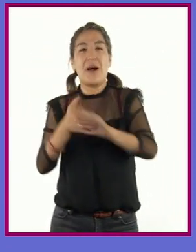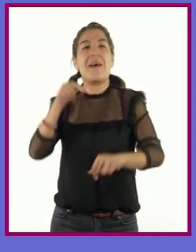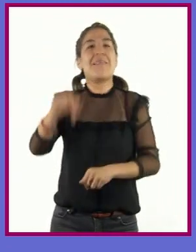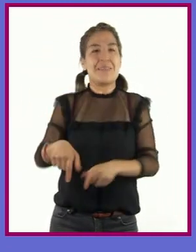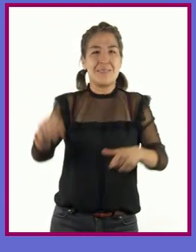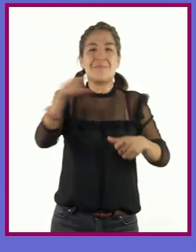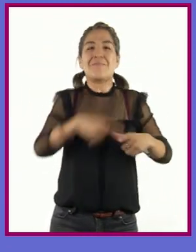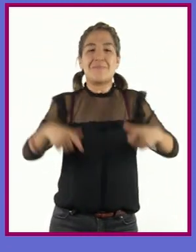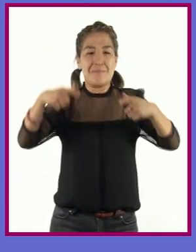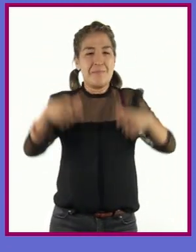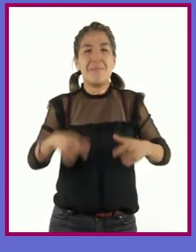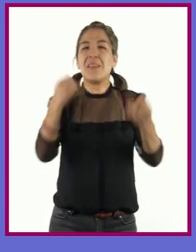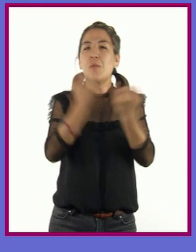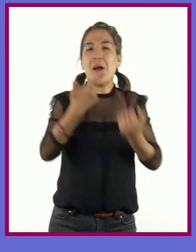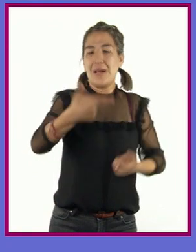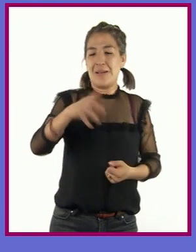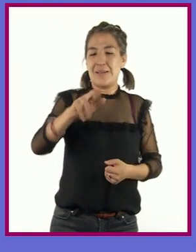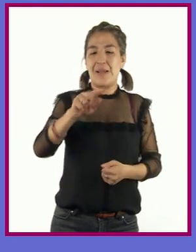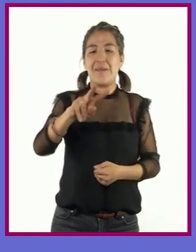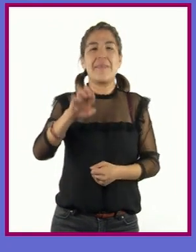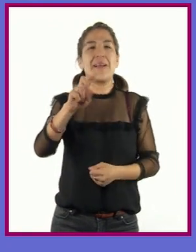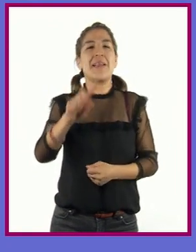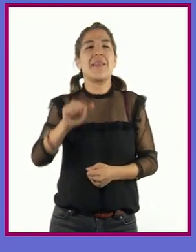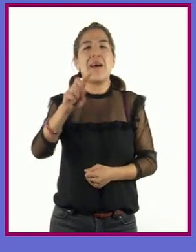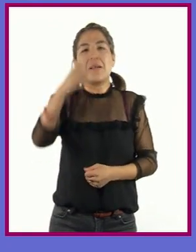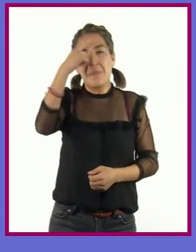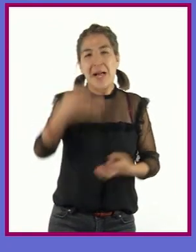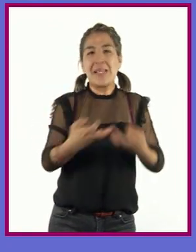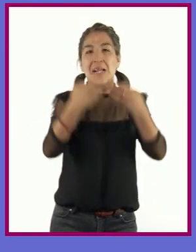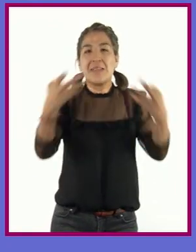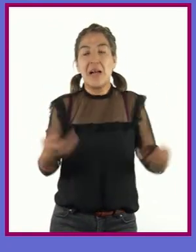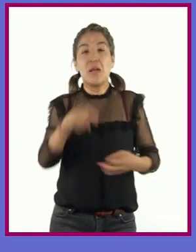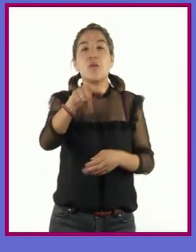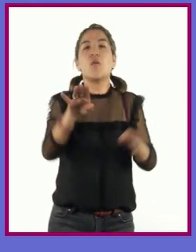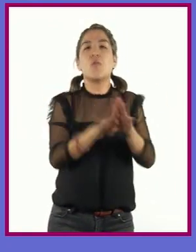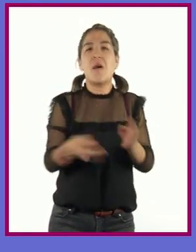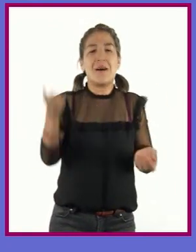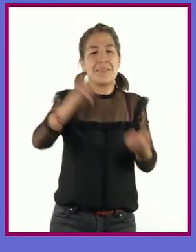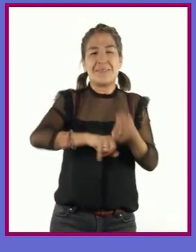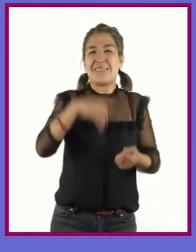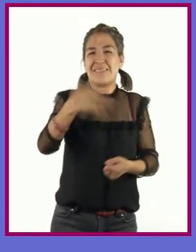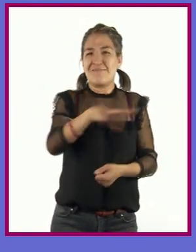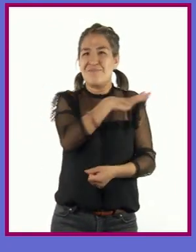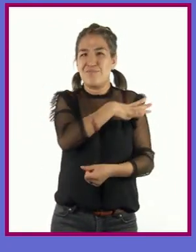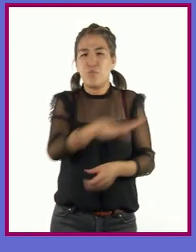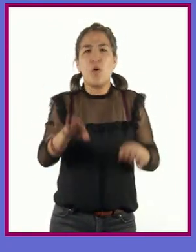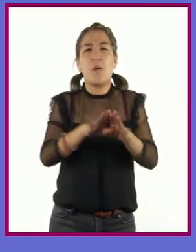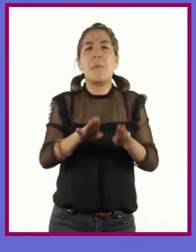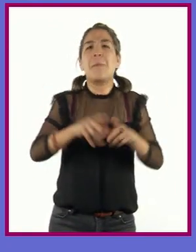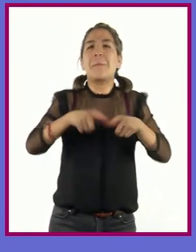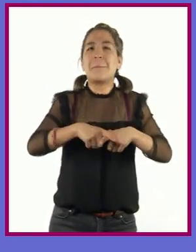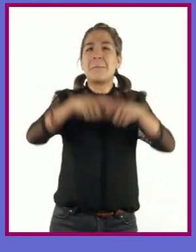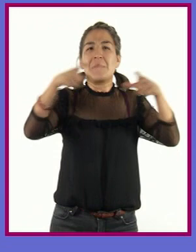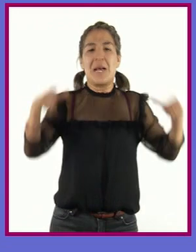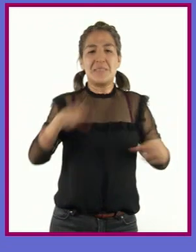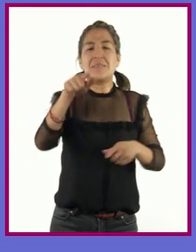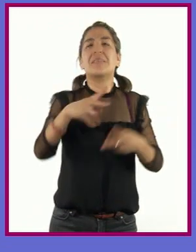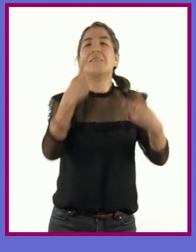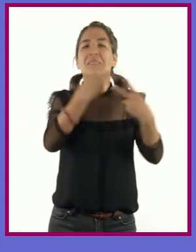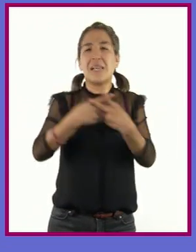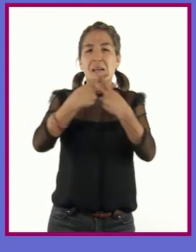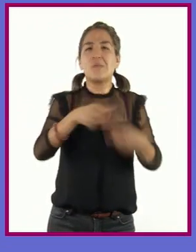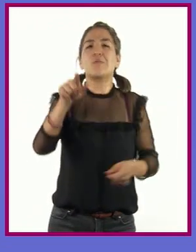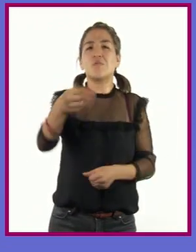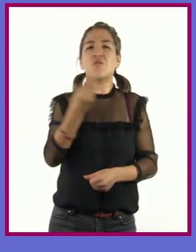Es el mismo principio de gravedad que nos atrae hacia la Tierra, pero hacia potencias increíblemente más elevadas. La estrella resiste por algún